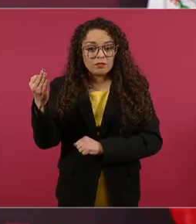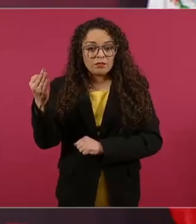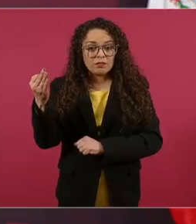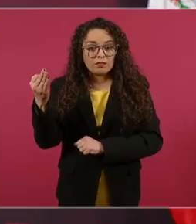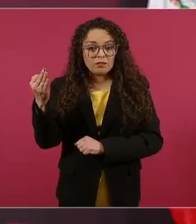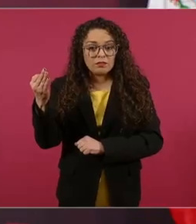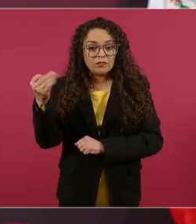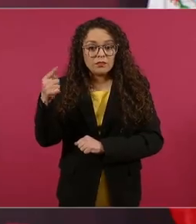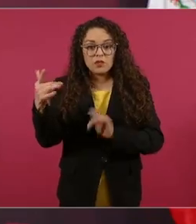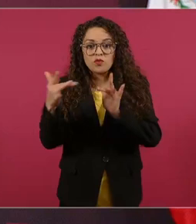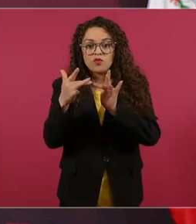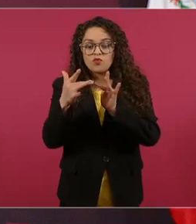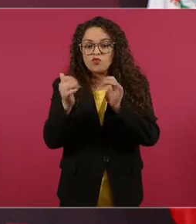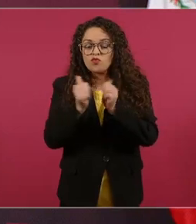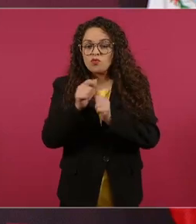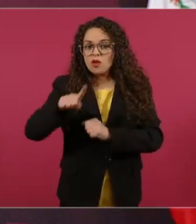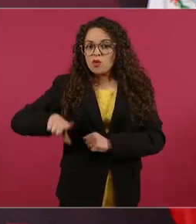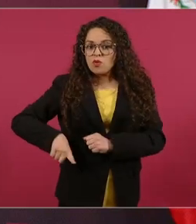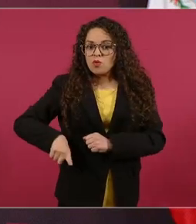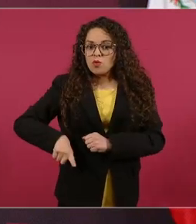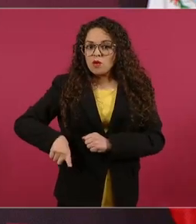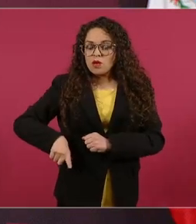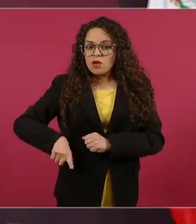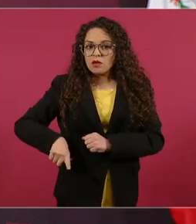estableció comunicación con el gobierno,